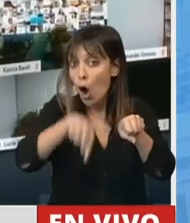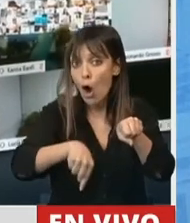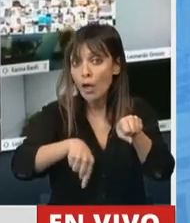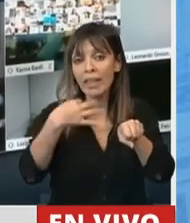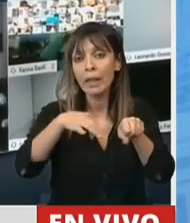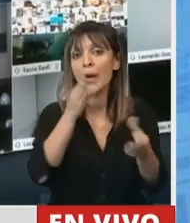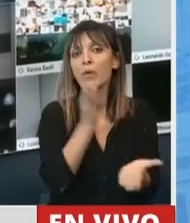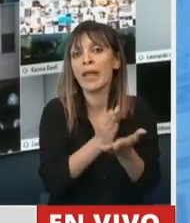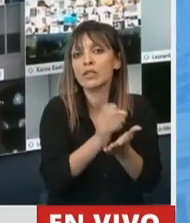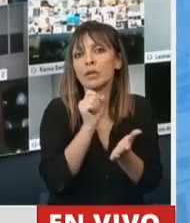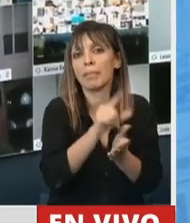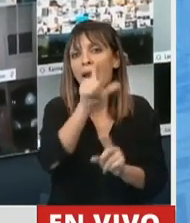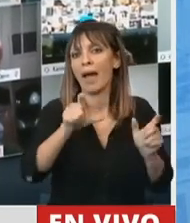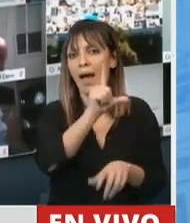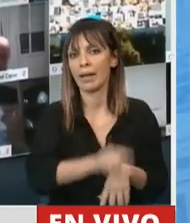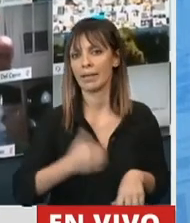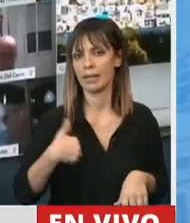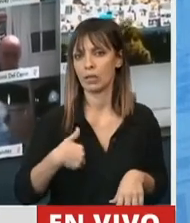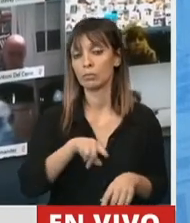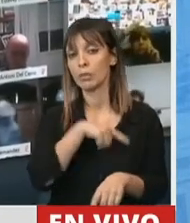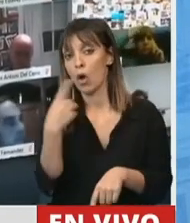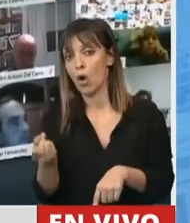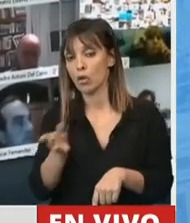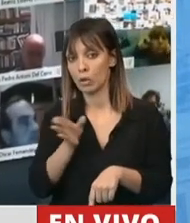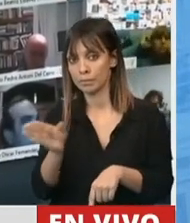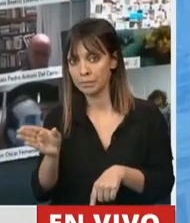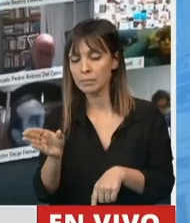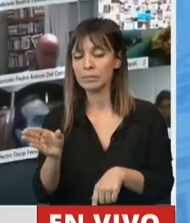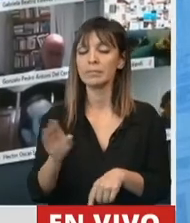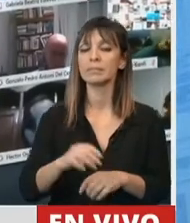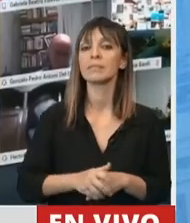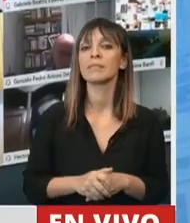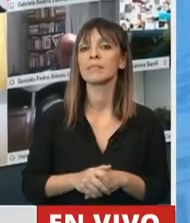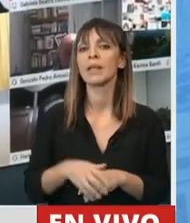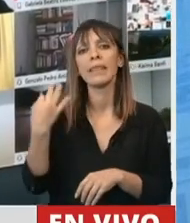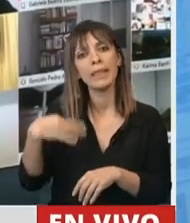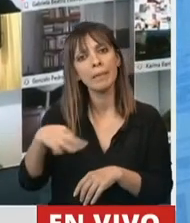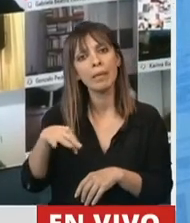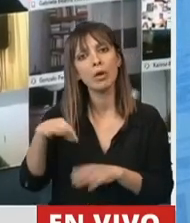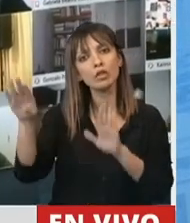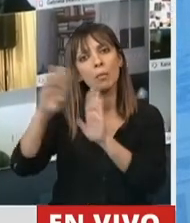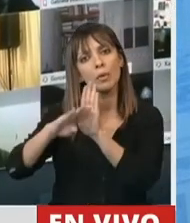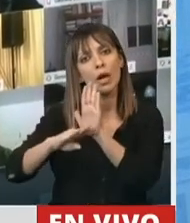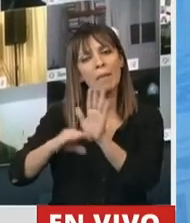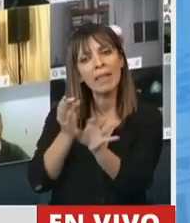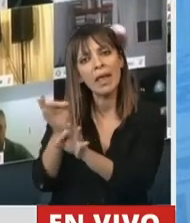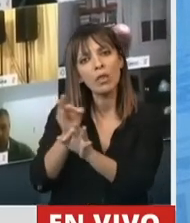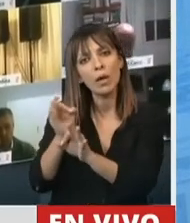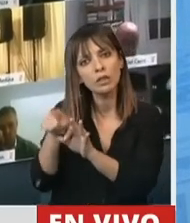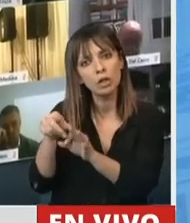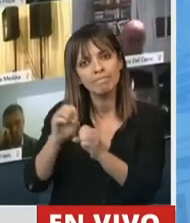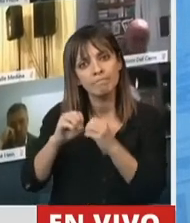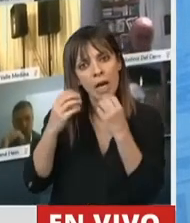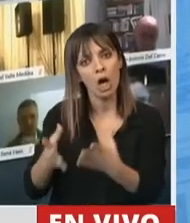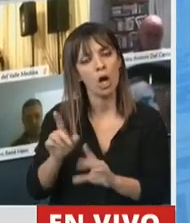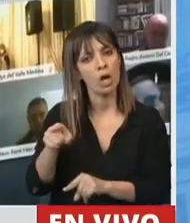todos los argentinos. Y por último, en segundo lugar, fortalecer los programas de educación para